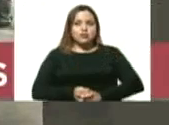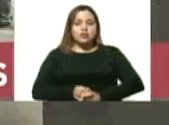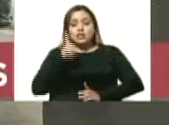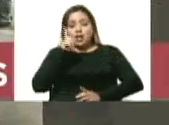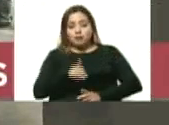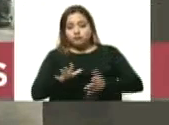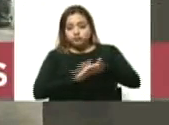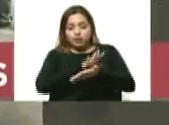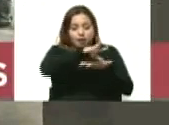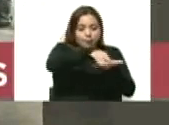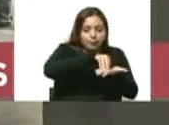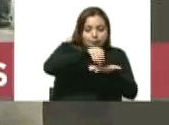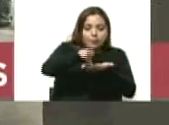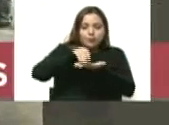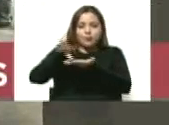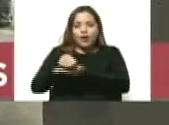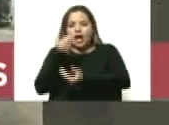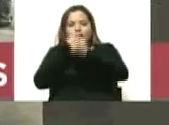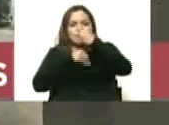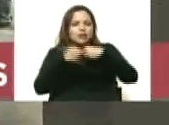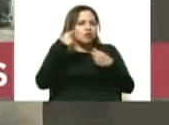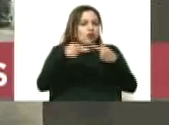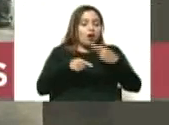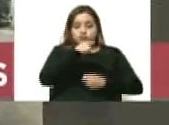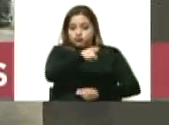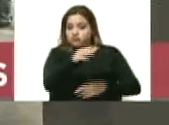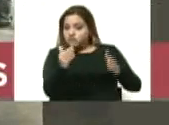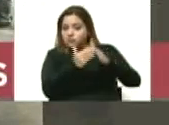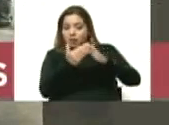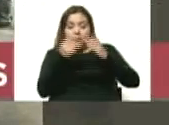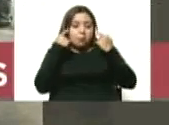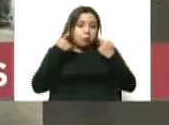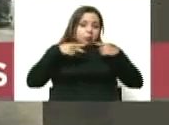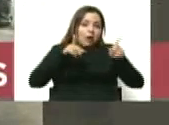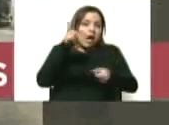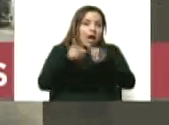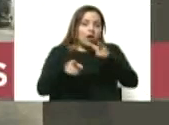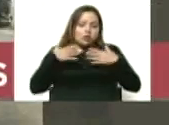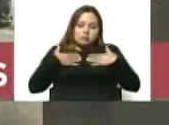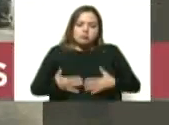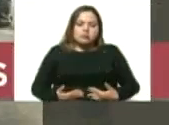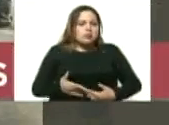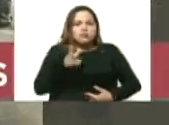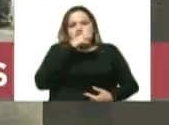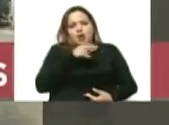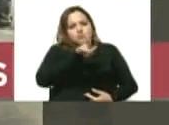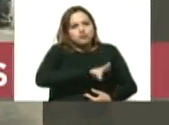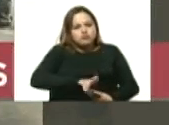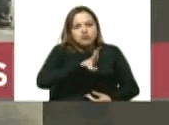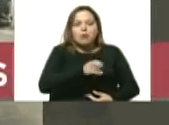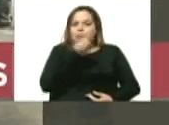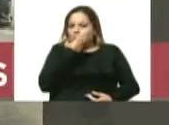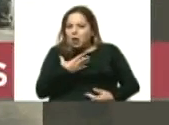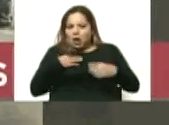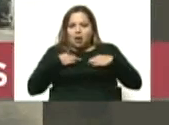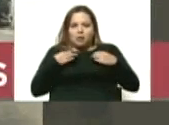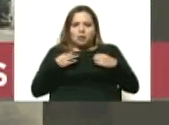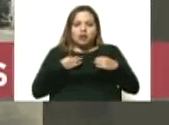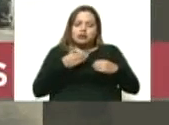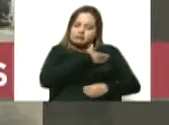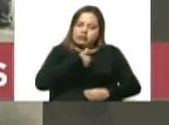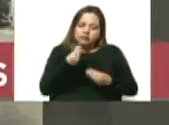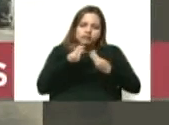de alimentos no perecederos. Si usted en casa tiene quizás alguna vestimenta, ropa que no utiliza, en buen estado, y por supuesto la quiere donar,